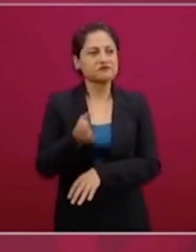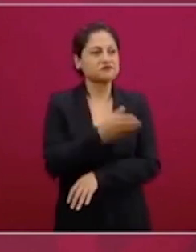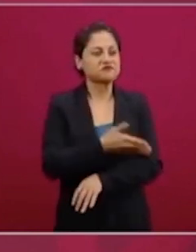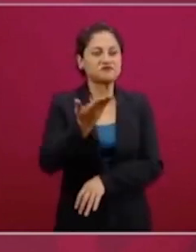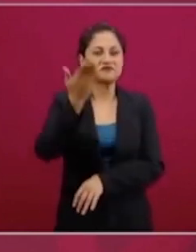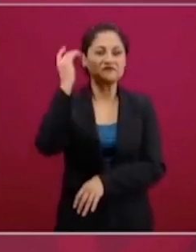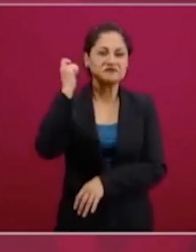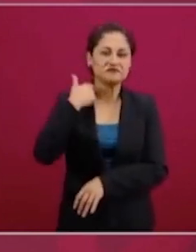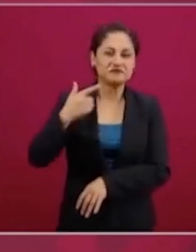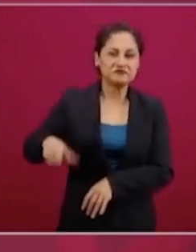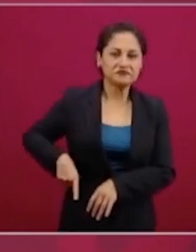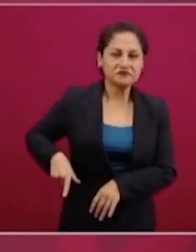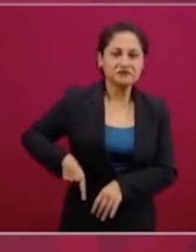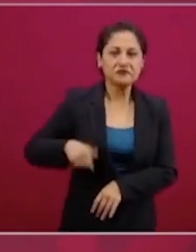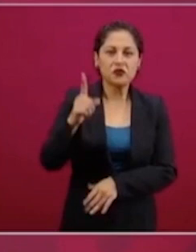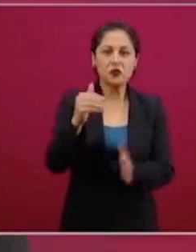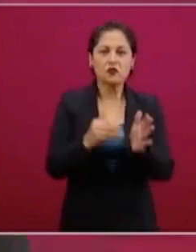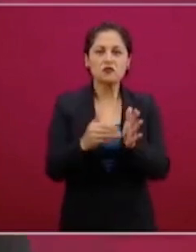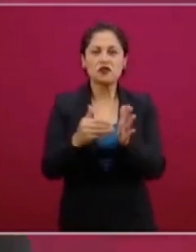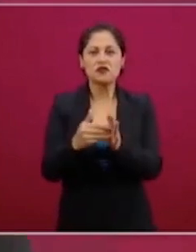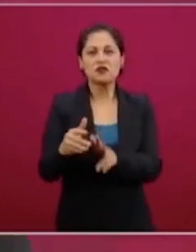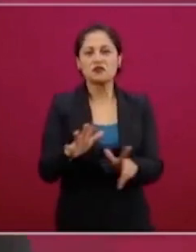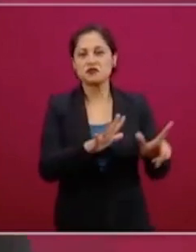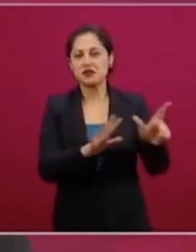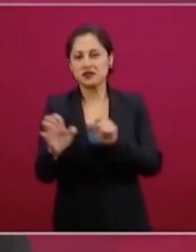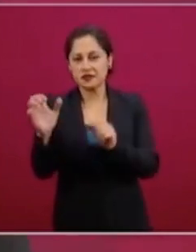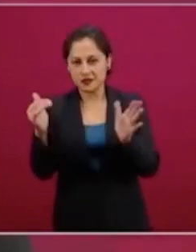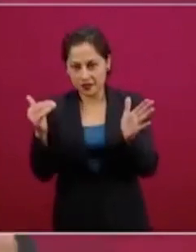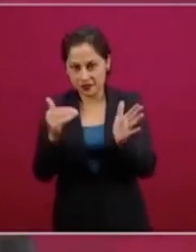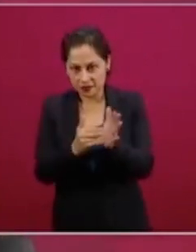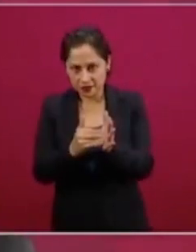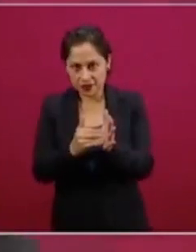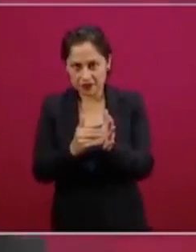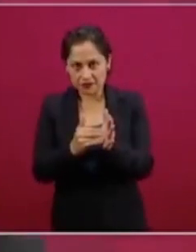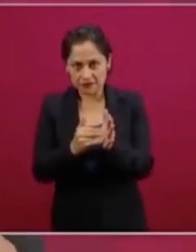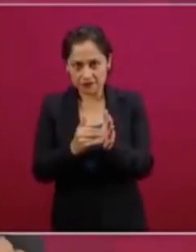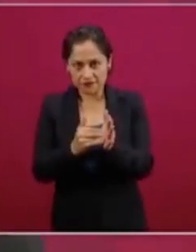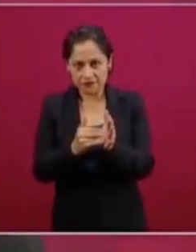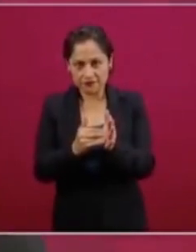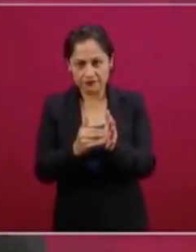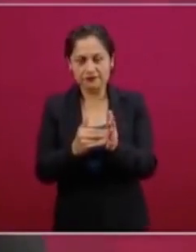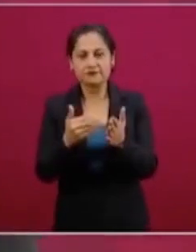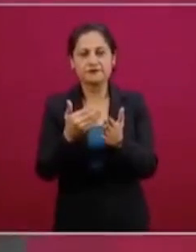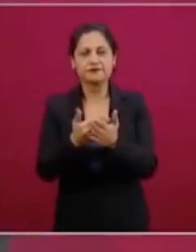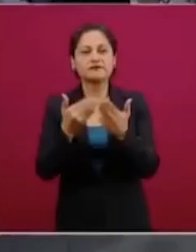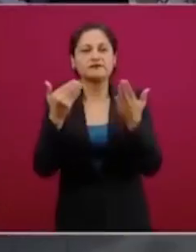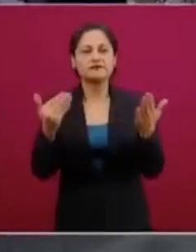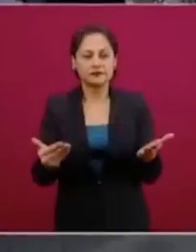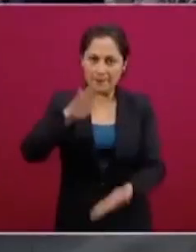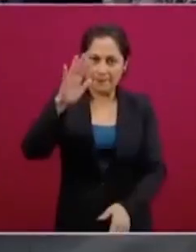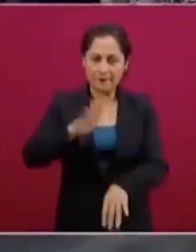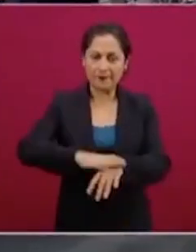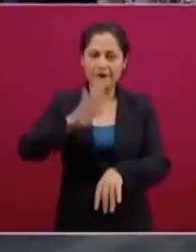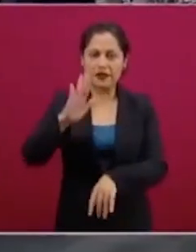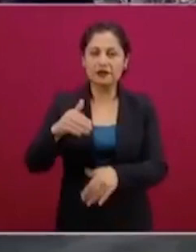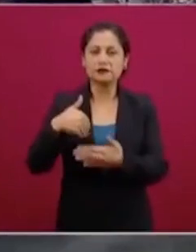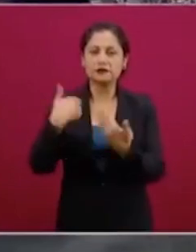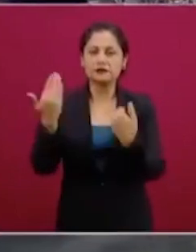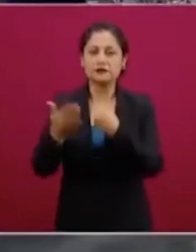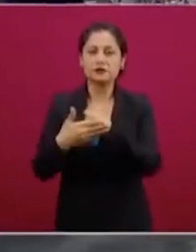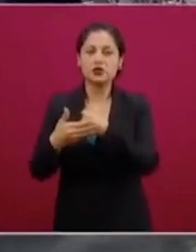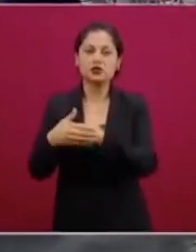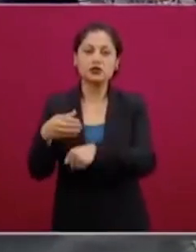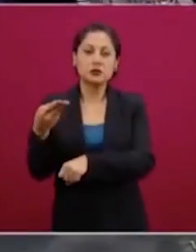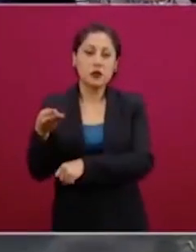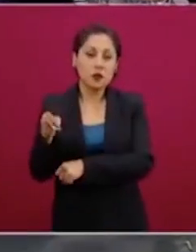1,700,000 que producimos, casi la mitad. En mayo vamos a estar procesando 1,000,000